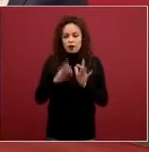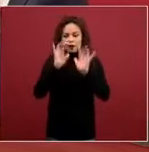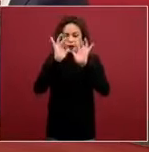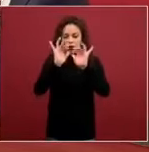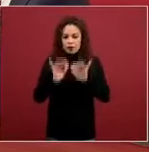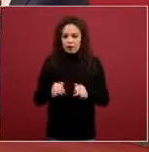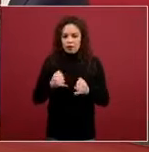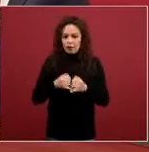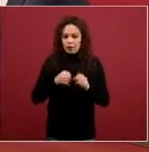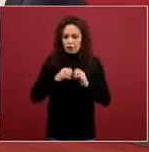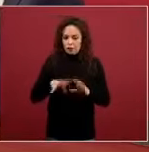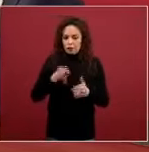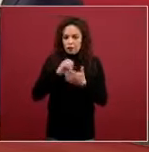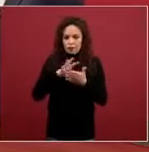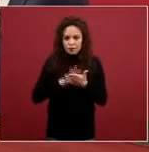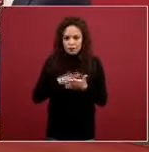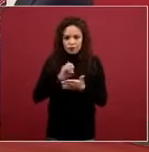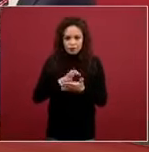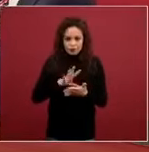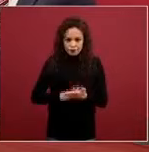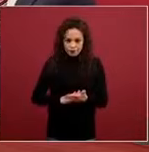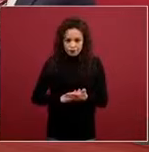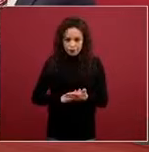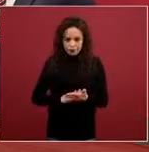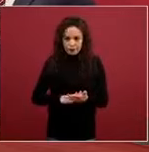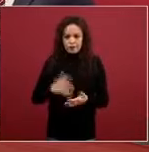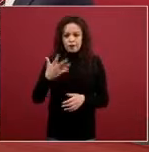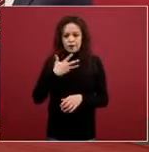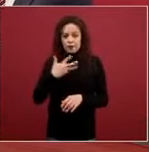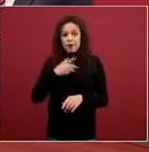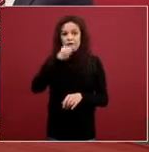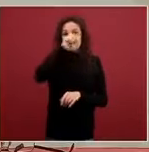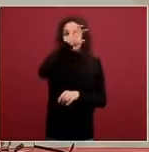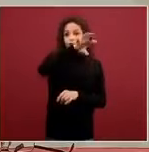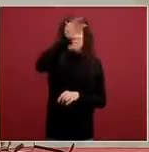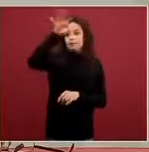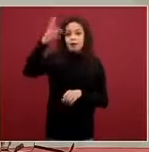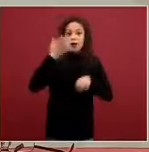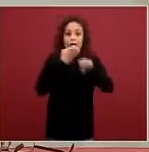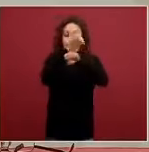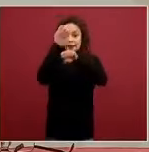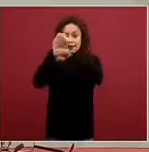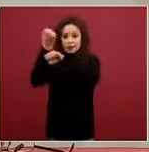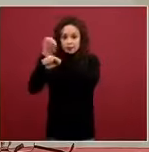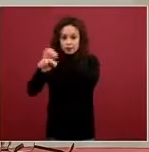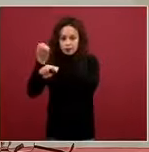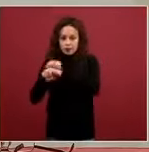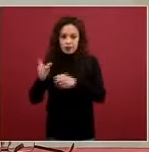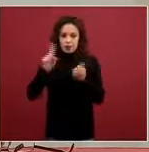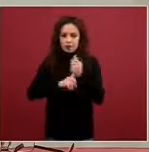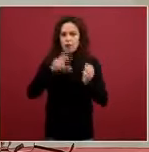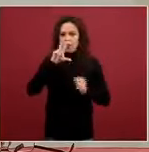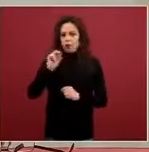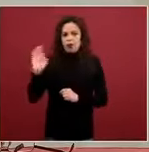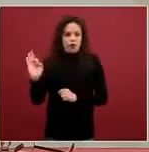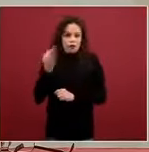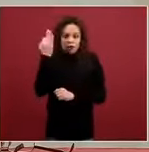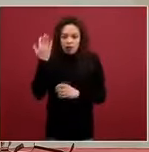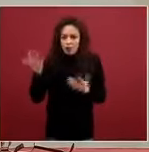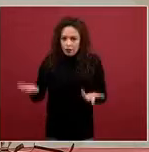hemos indicado, se producen en los estados y no en la federación. Entonces, en la medida en que se cargan en tiempo literalmente